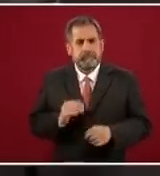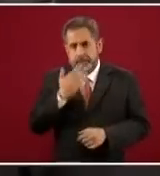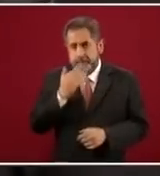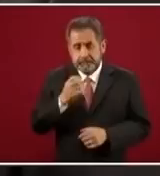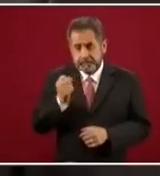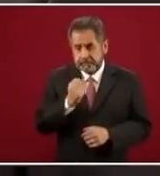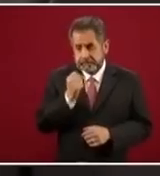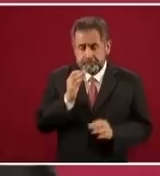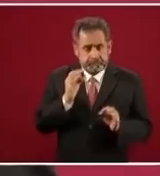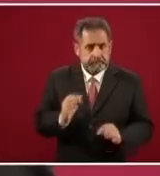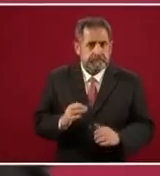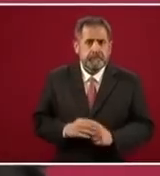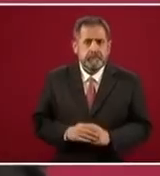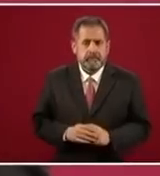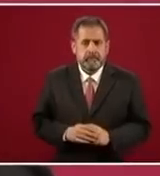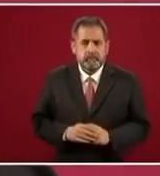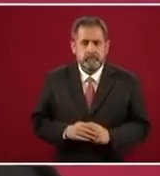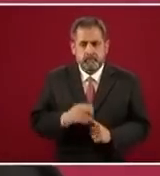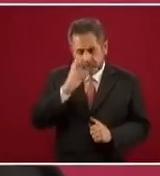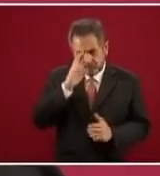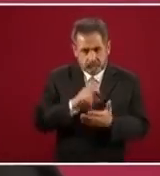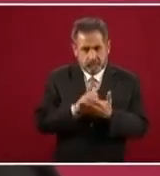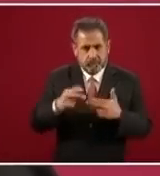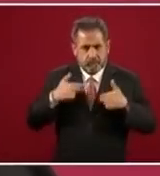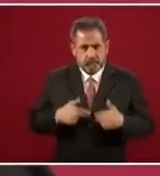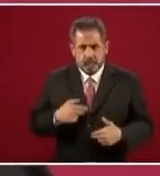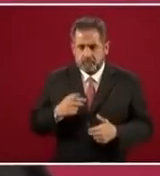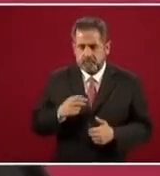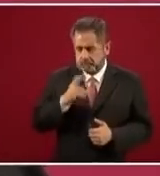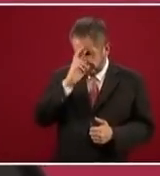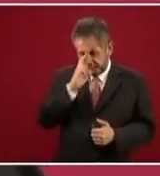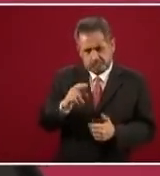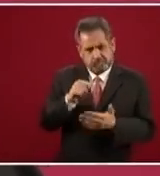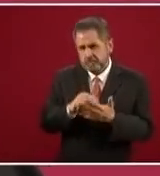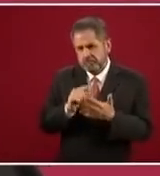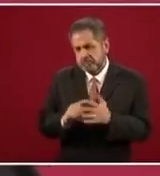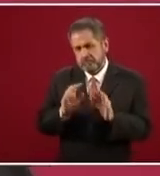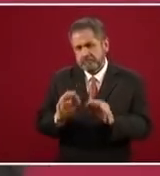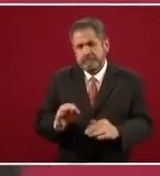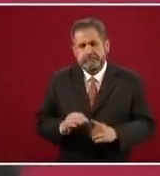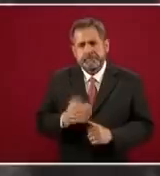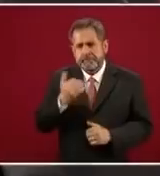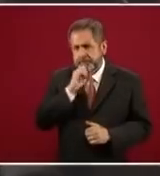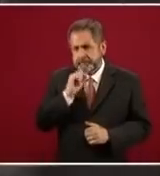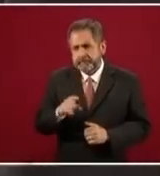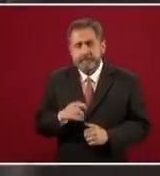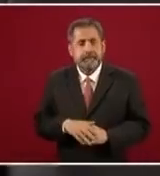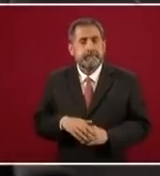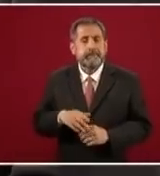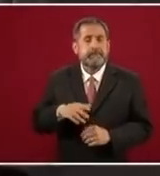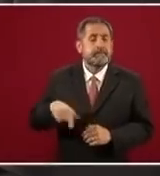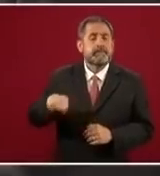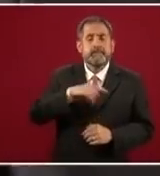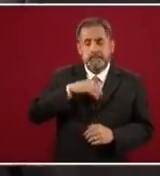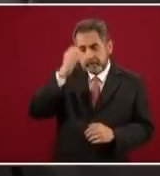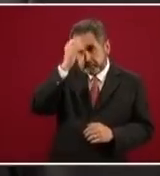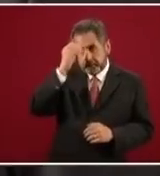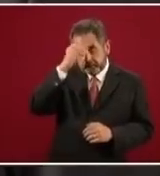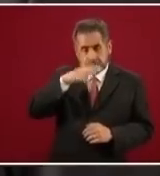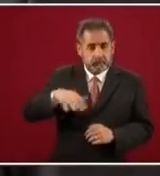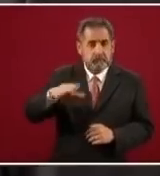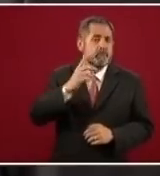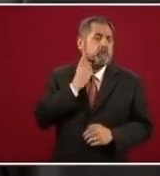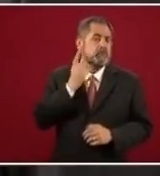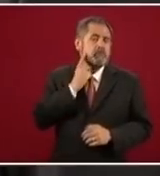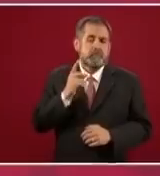Afortunadamente se han respetado los derechos humanos y la opinión del